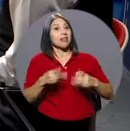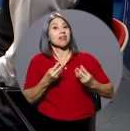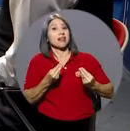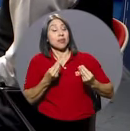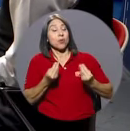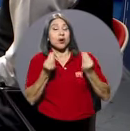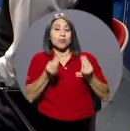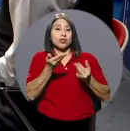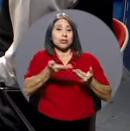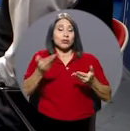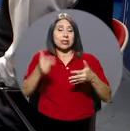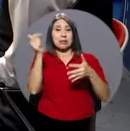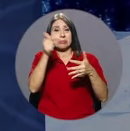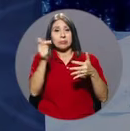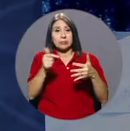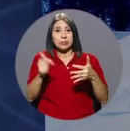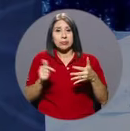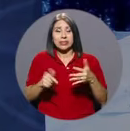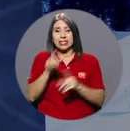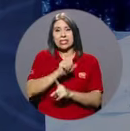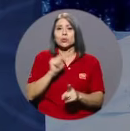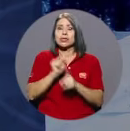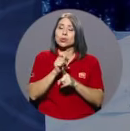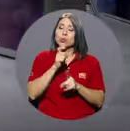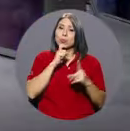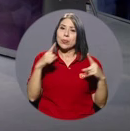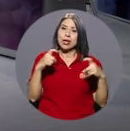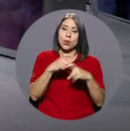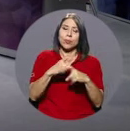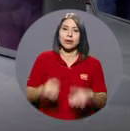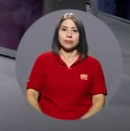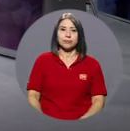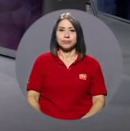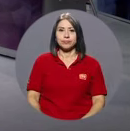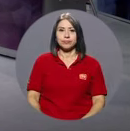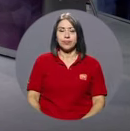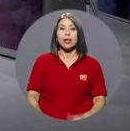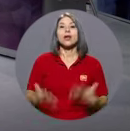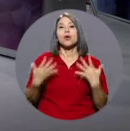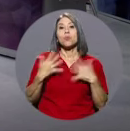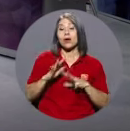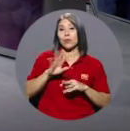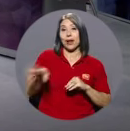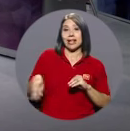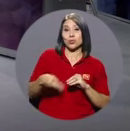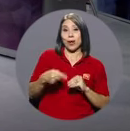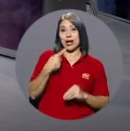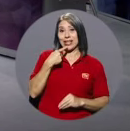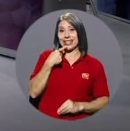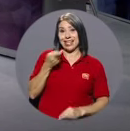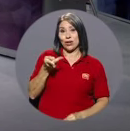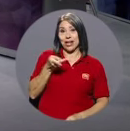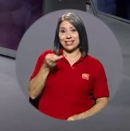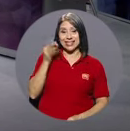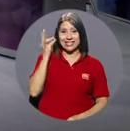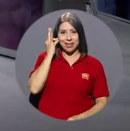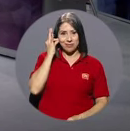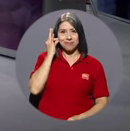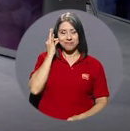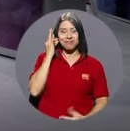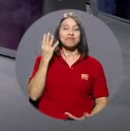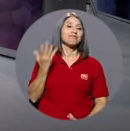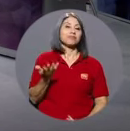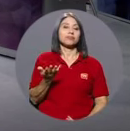de aspectos. Uh-huh. Es bien complejo la situación. Bueno, para sumar un poco a lo que las damas acaban de colocar acá en